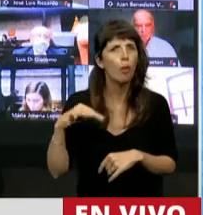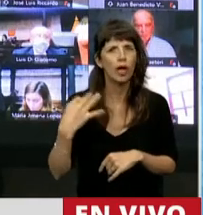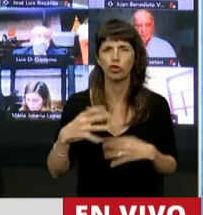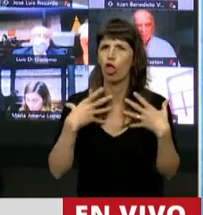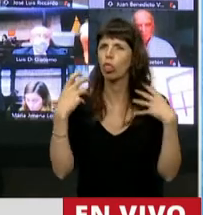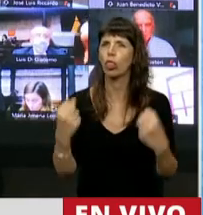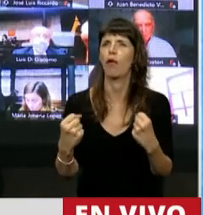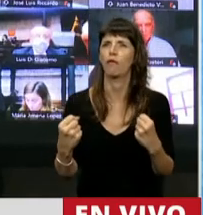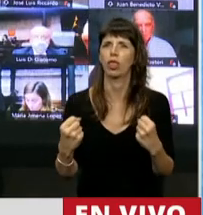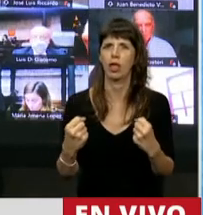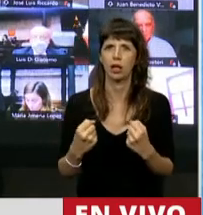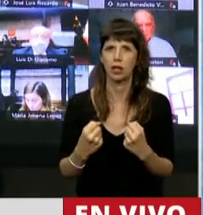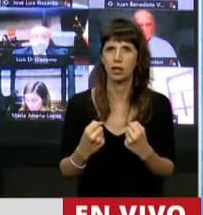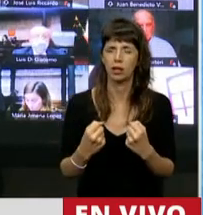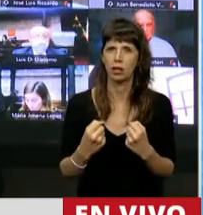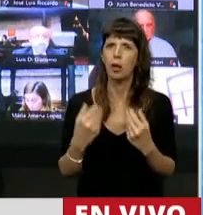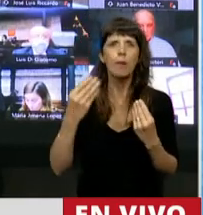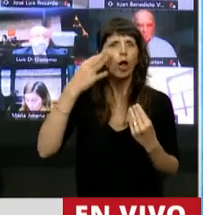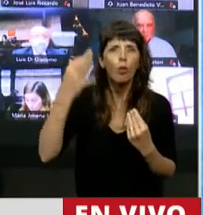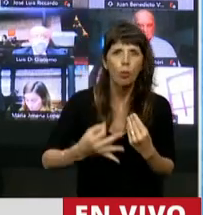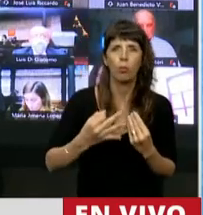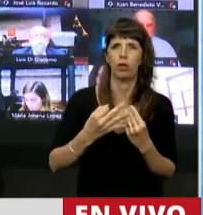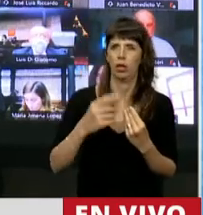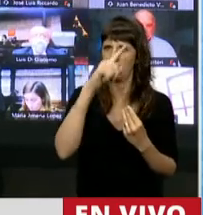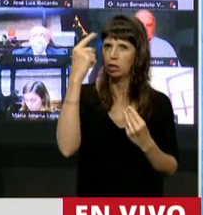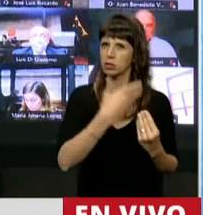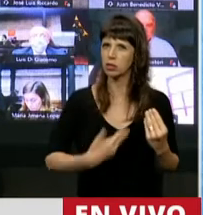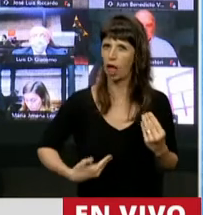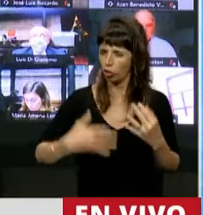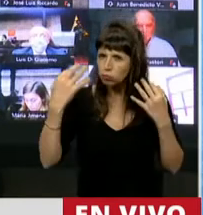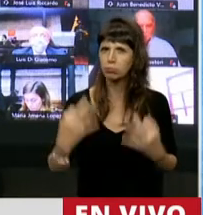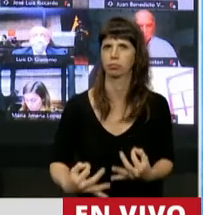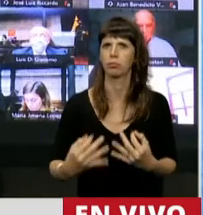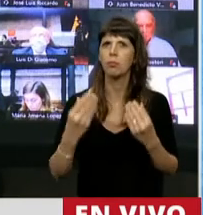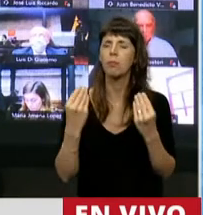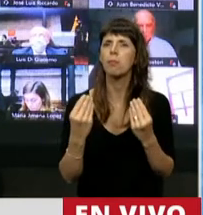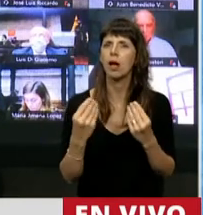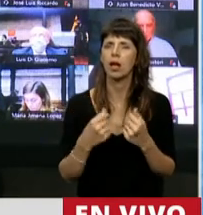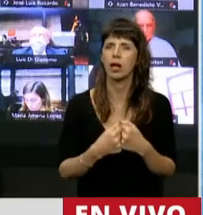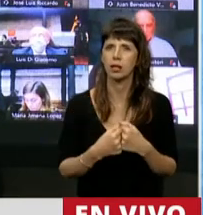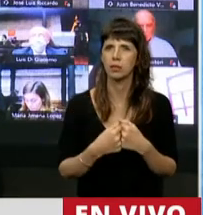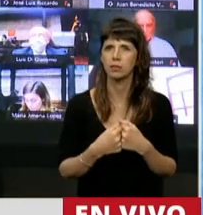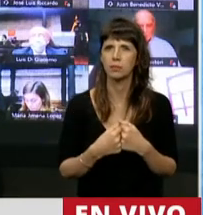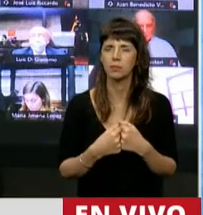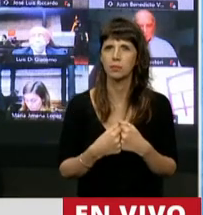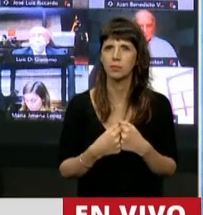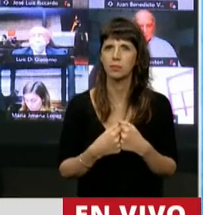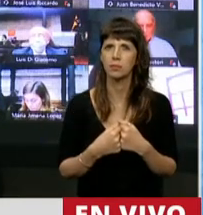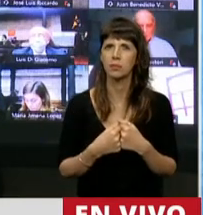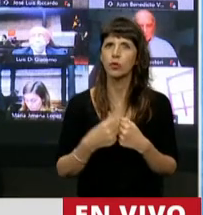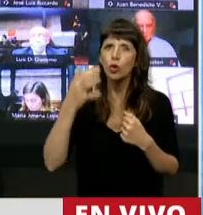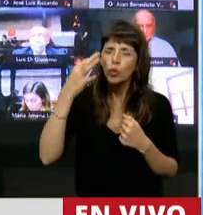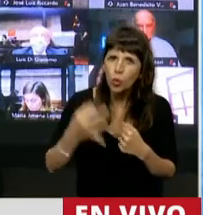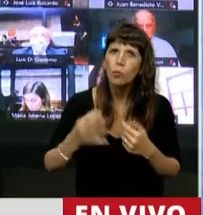presidente el imperio del estado de derecho para que para que se les garantice la forma republicana